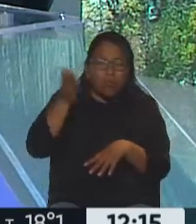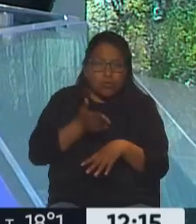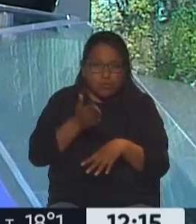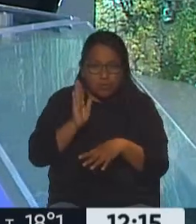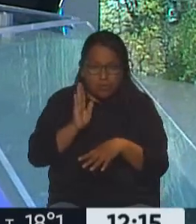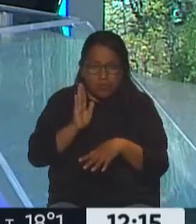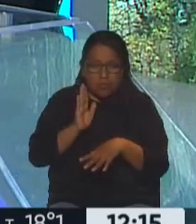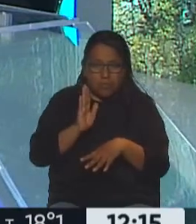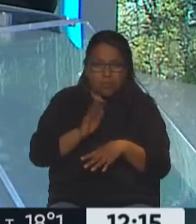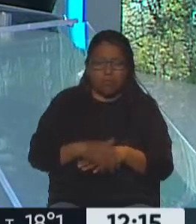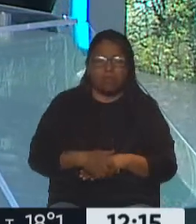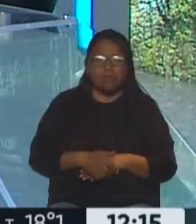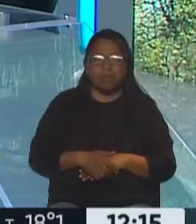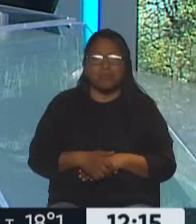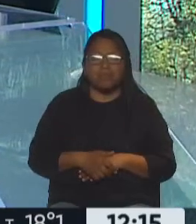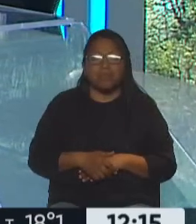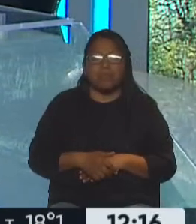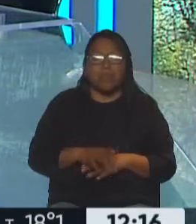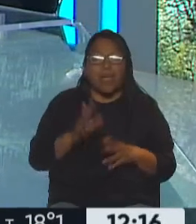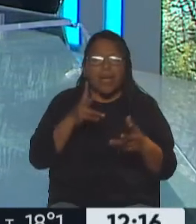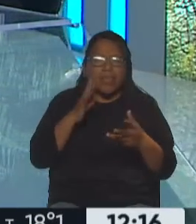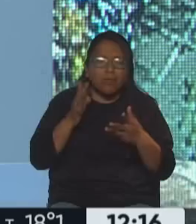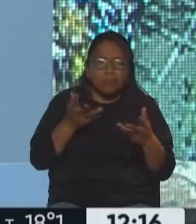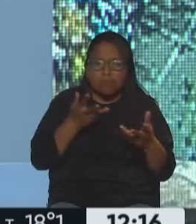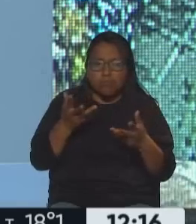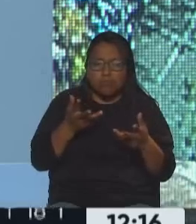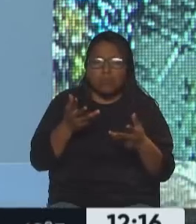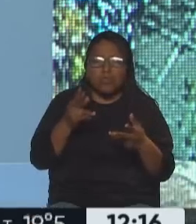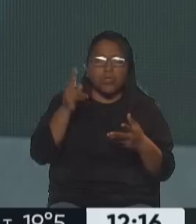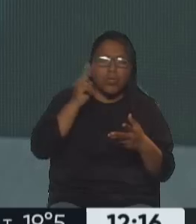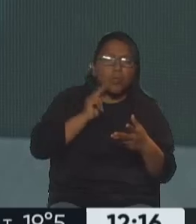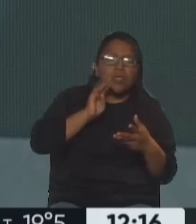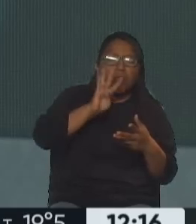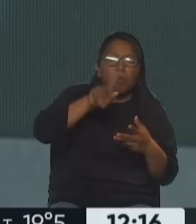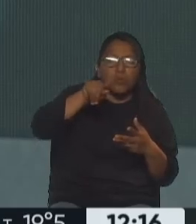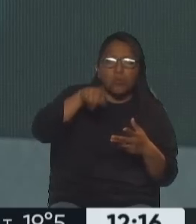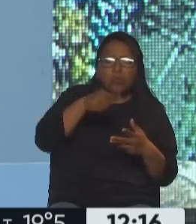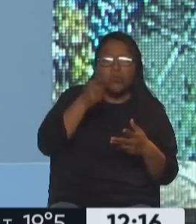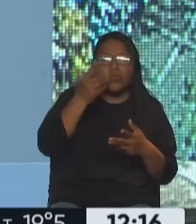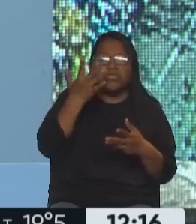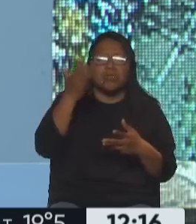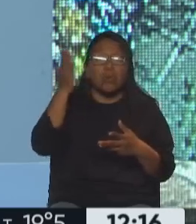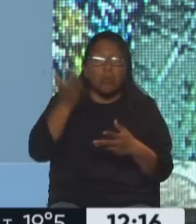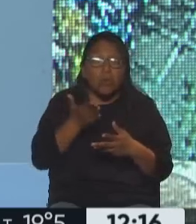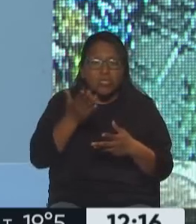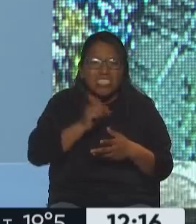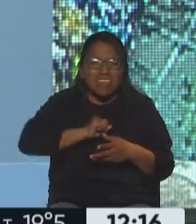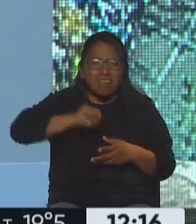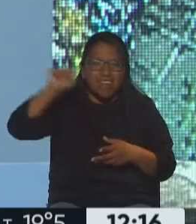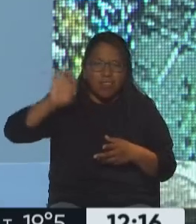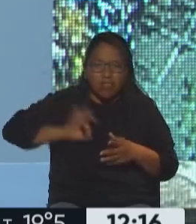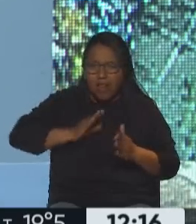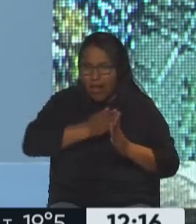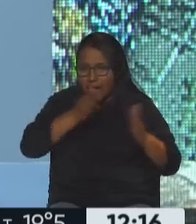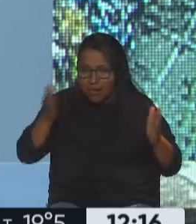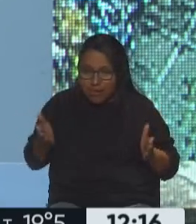2022. 95. No, bueno, un poquito menos, dijo alguien que con el que hablamos. 94.5. 94,5% la inflación de este año. ¿Cuál